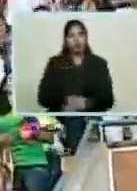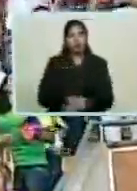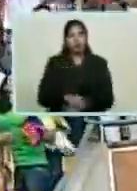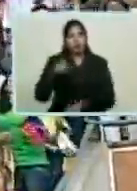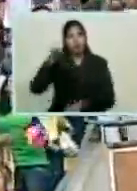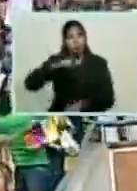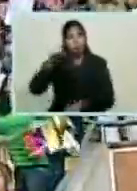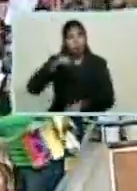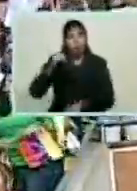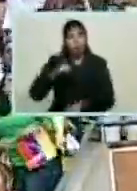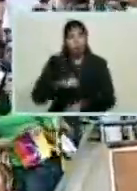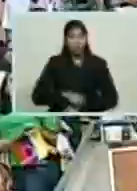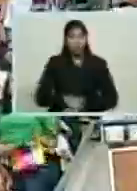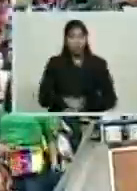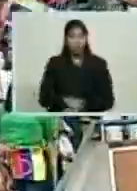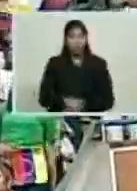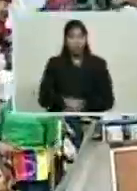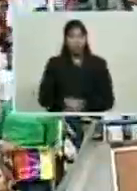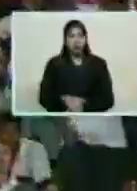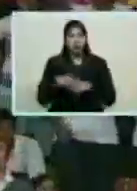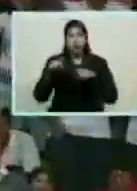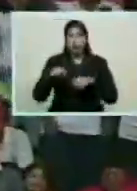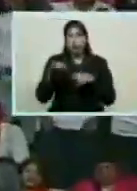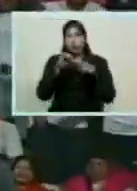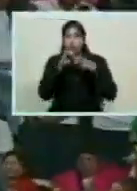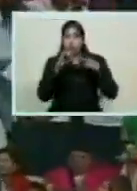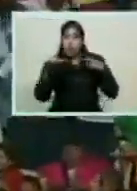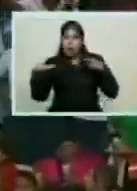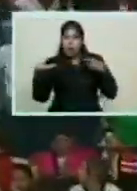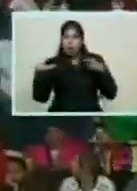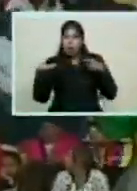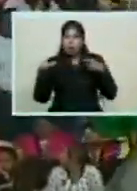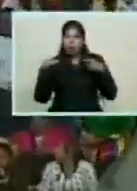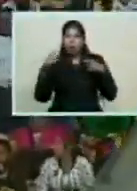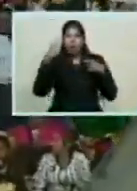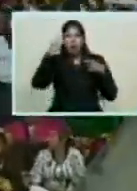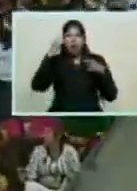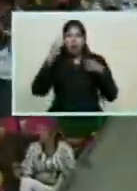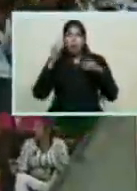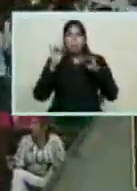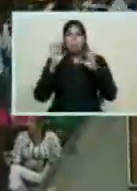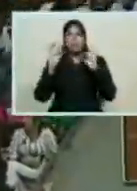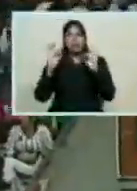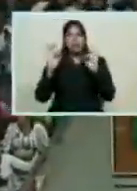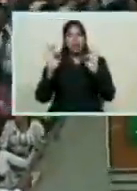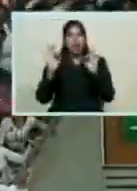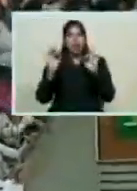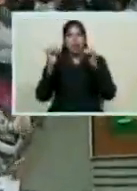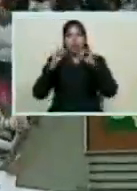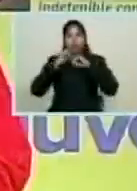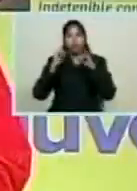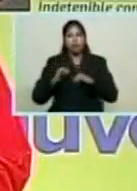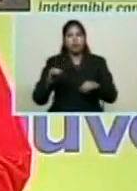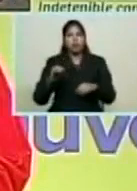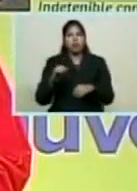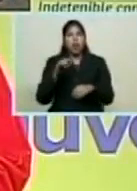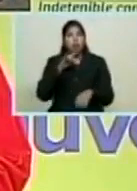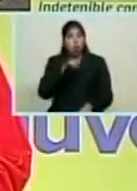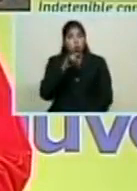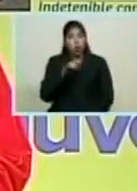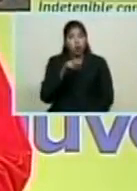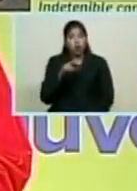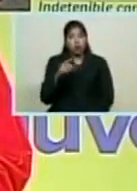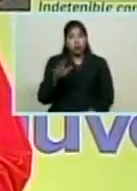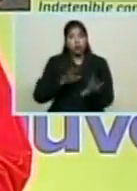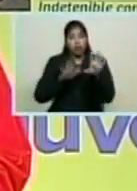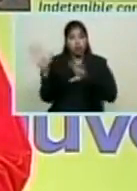Y hoy, en esta semana de los educadores y educadoras, el lunes 15 de